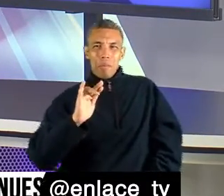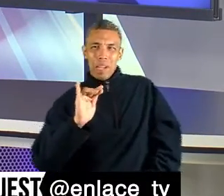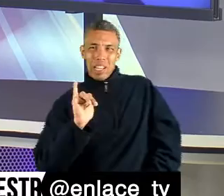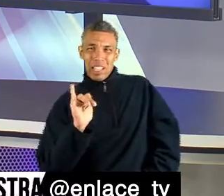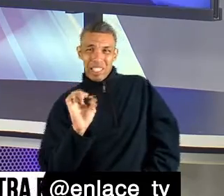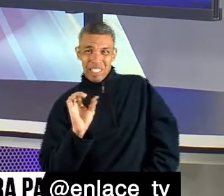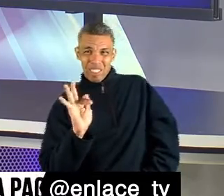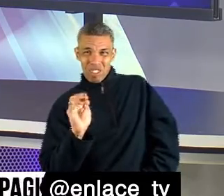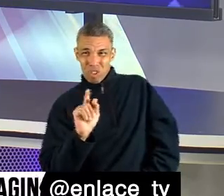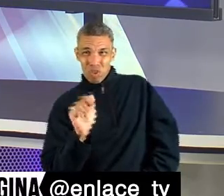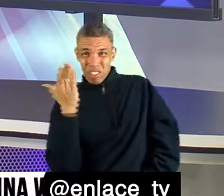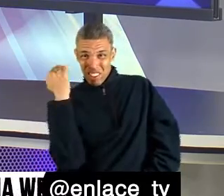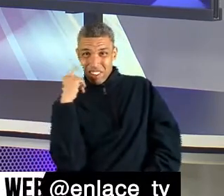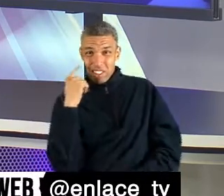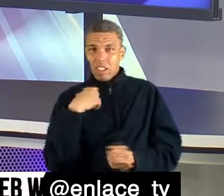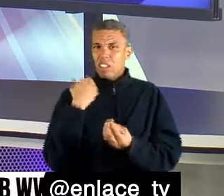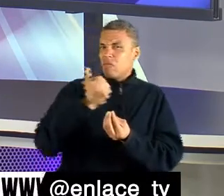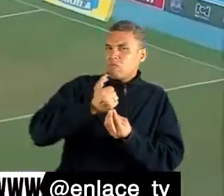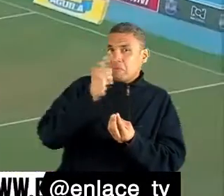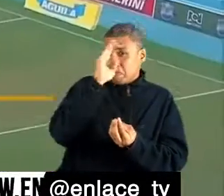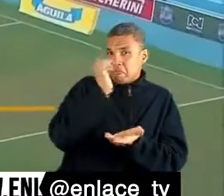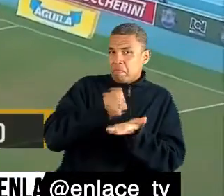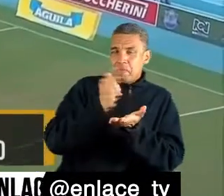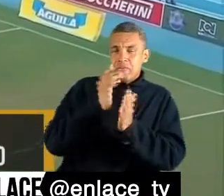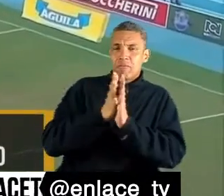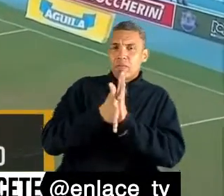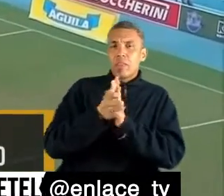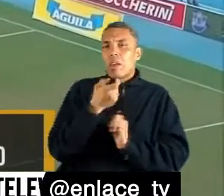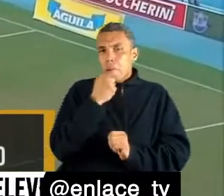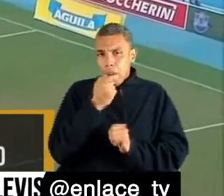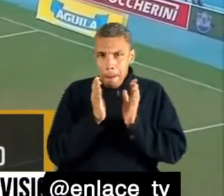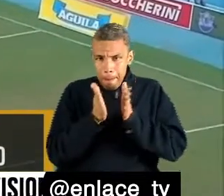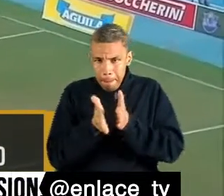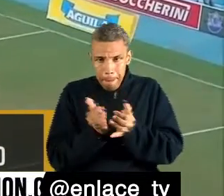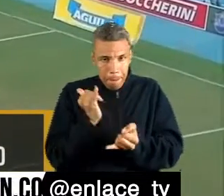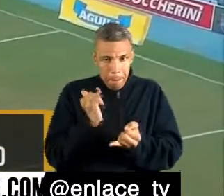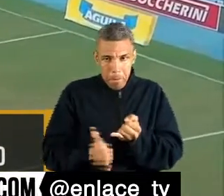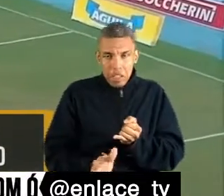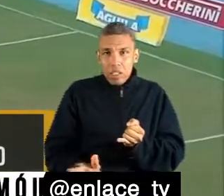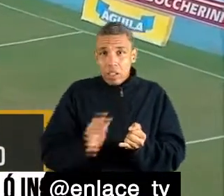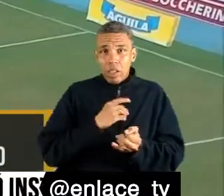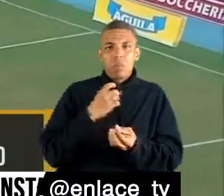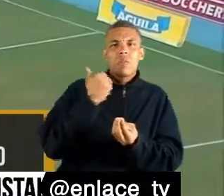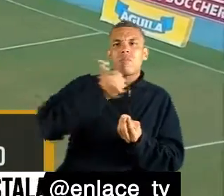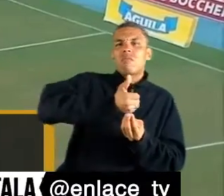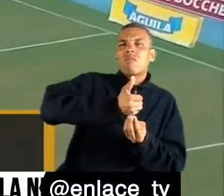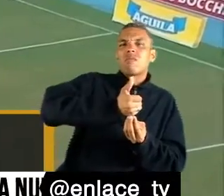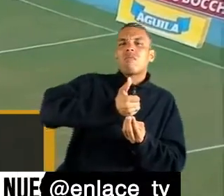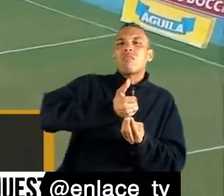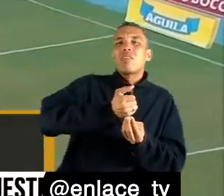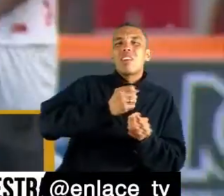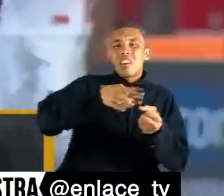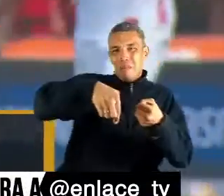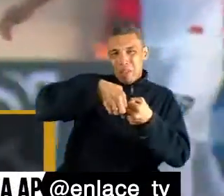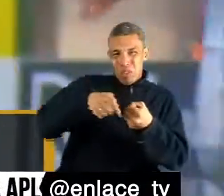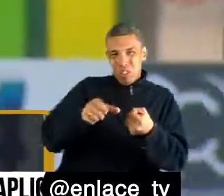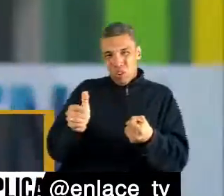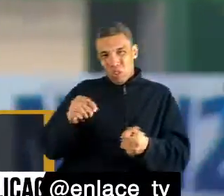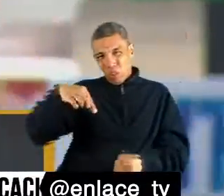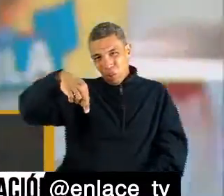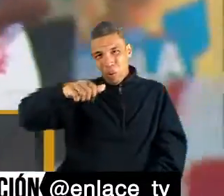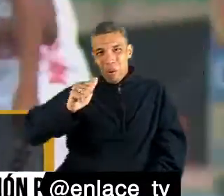Máquina Amarilla 1-0. Terminado el encuentro entre Alianza Petrolera y Patriotas, que ganó este último 1-0, Enlace Noticias dialogó con